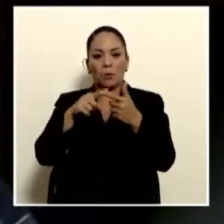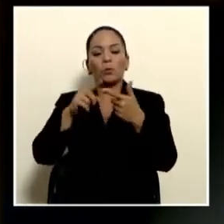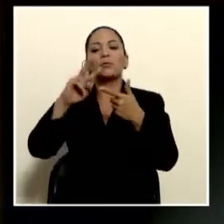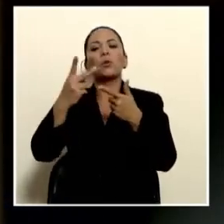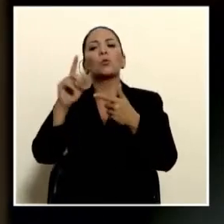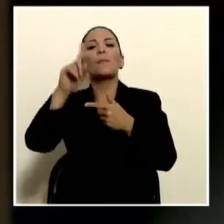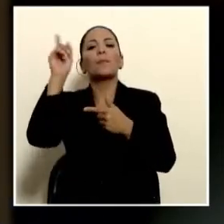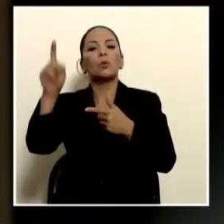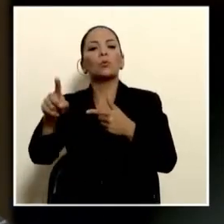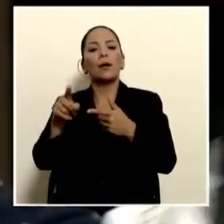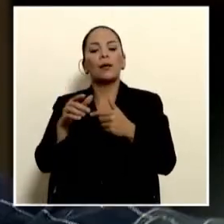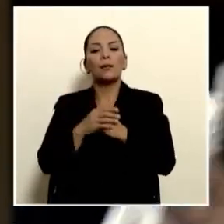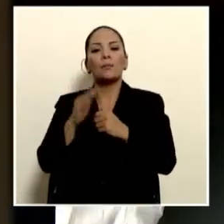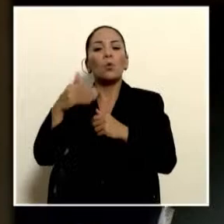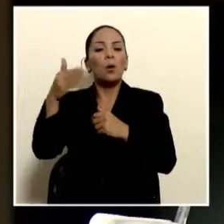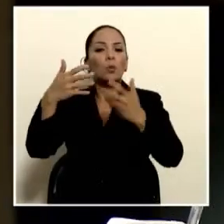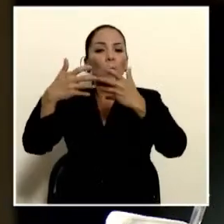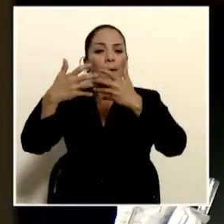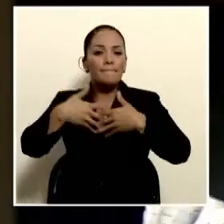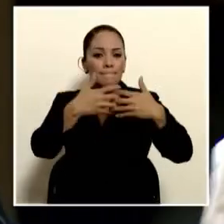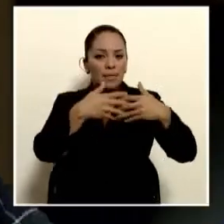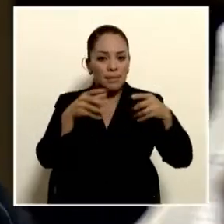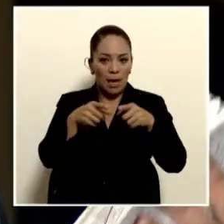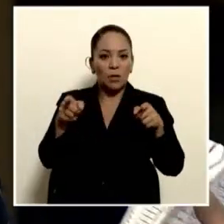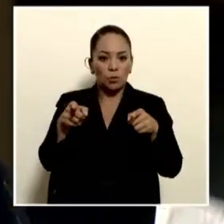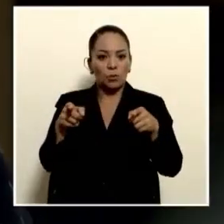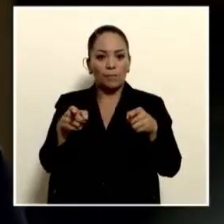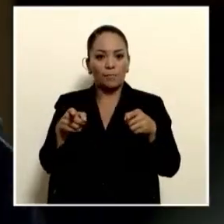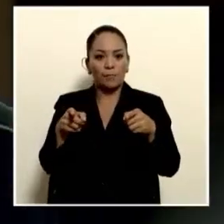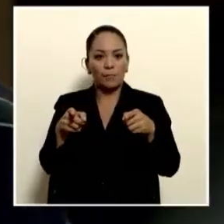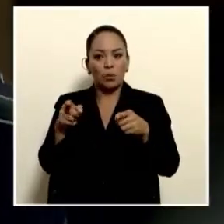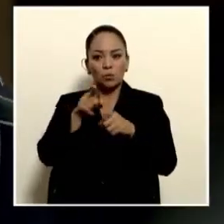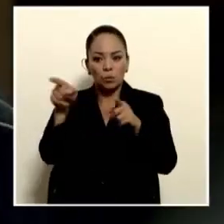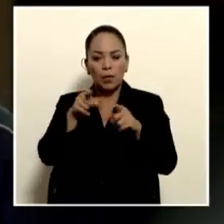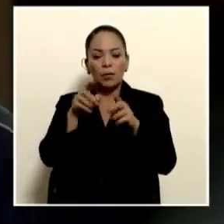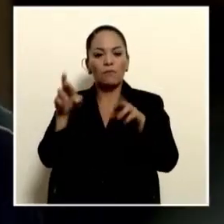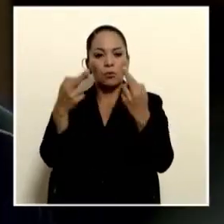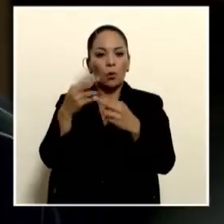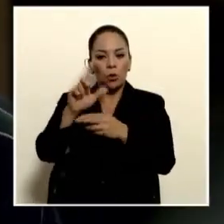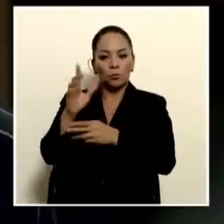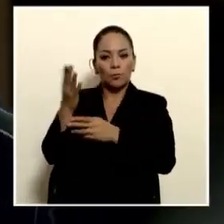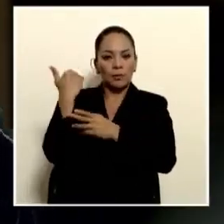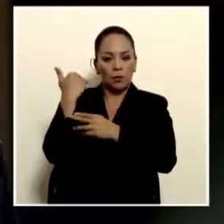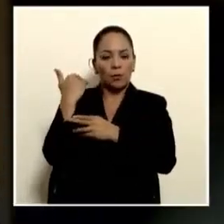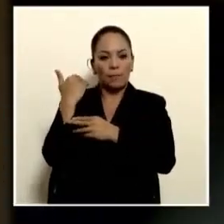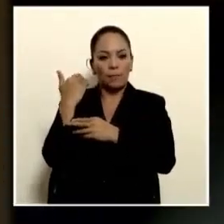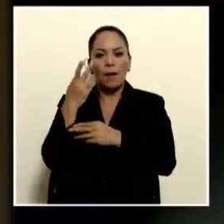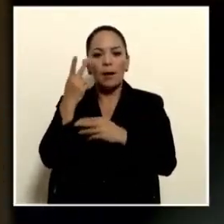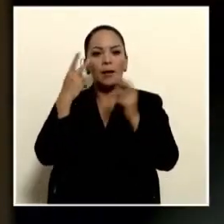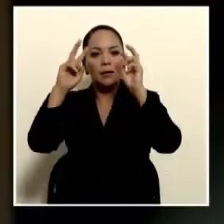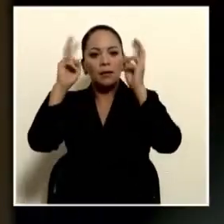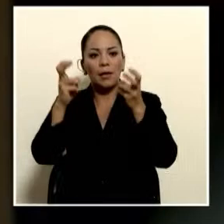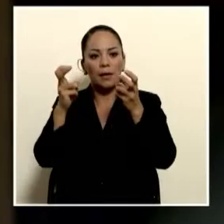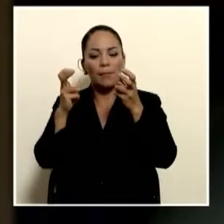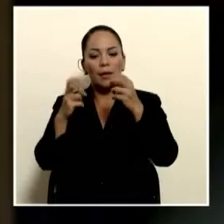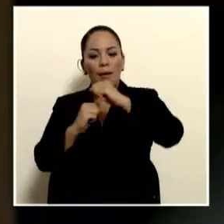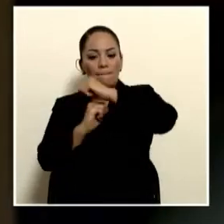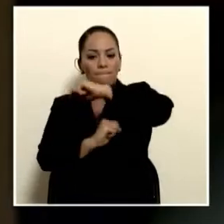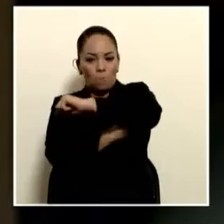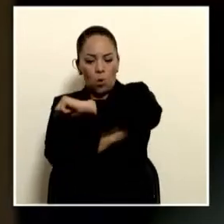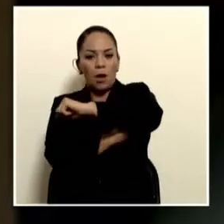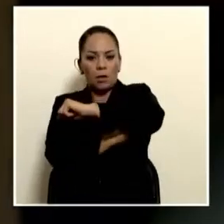segundo, preguntarle si cuando los empresarios con los que se reunió el lunes para ver el tema del Puerto